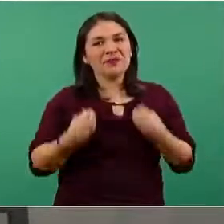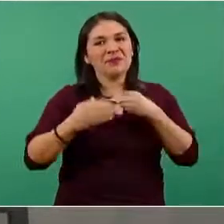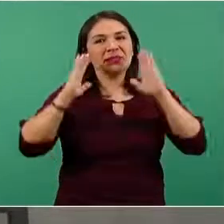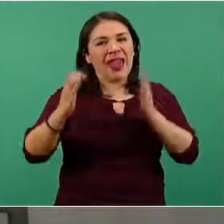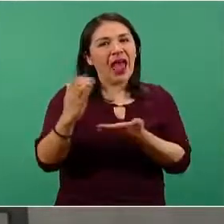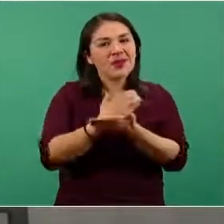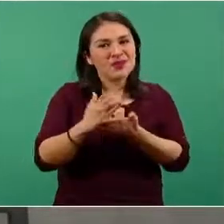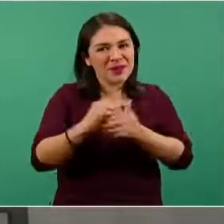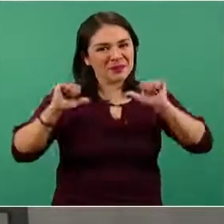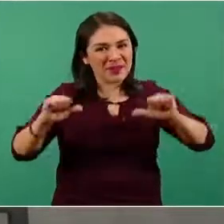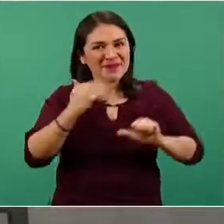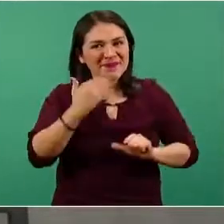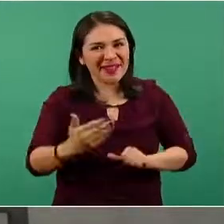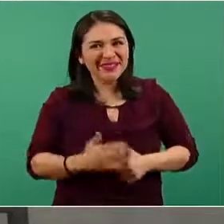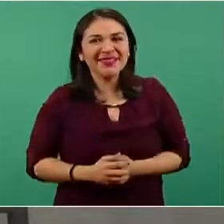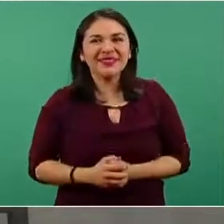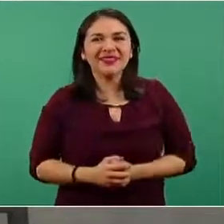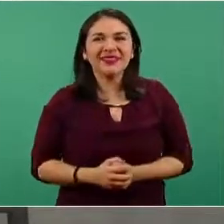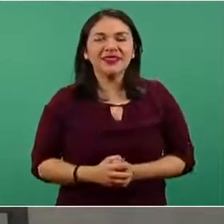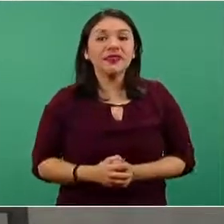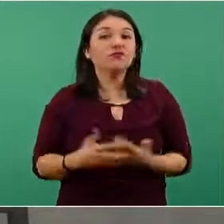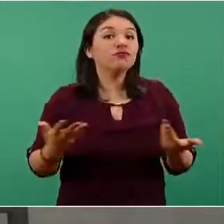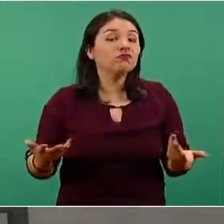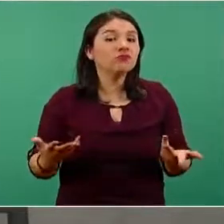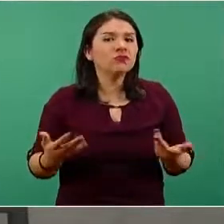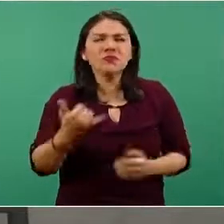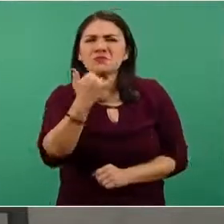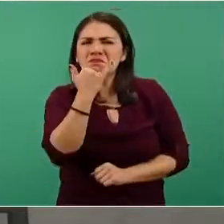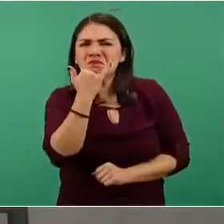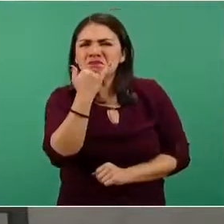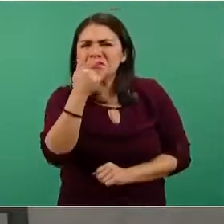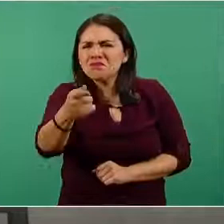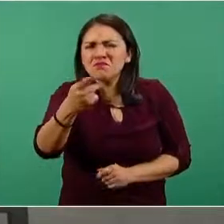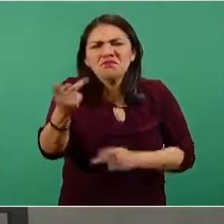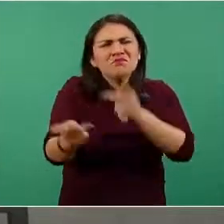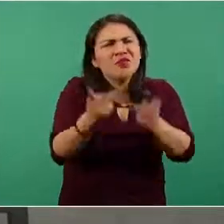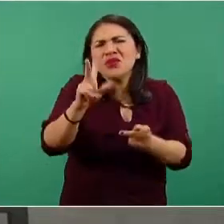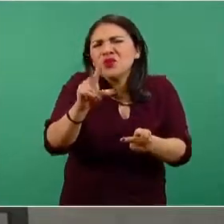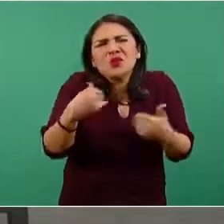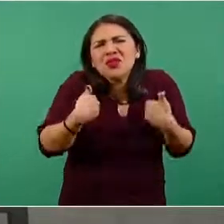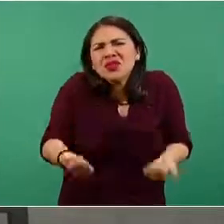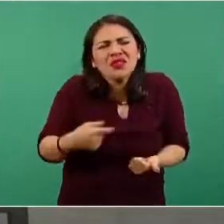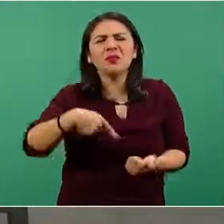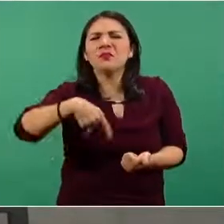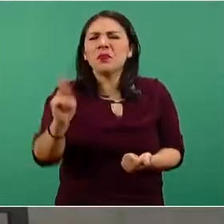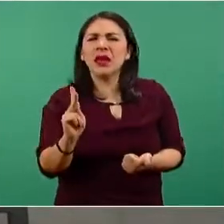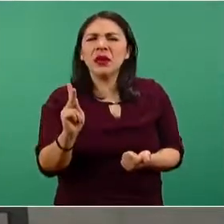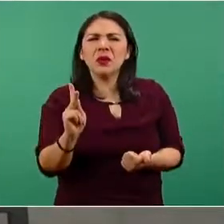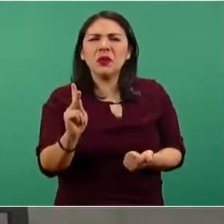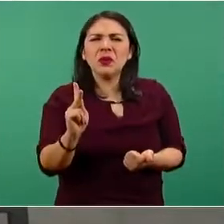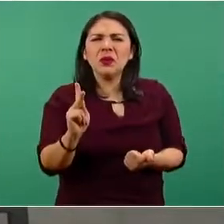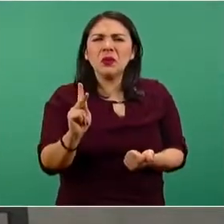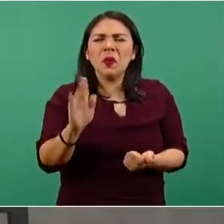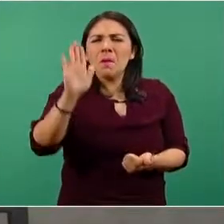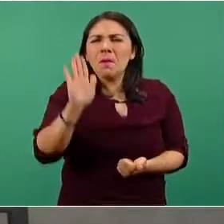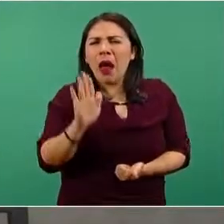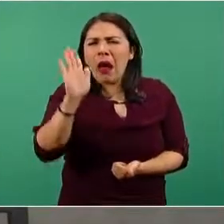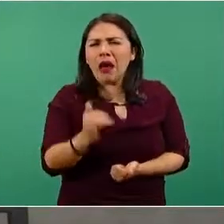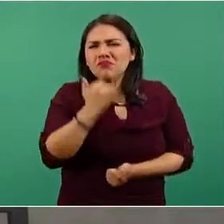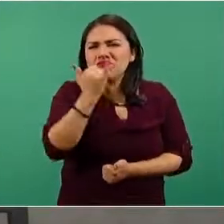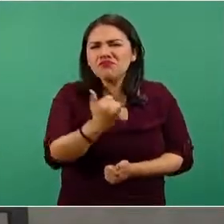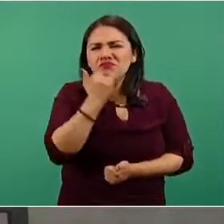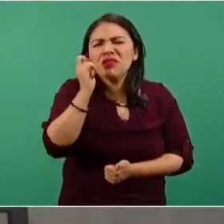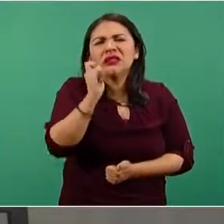y en buenas condiciones. No me queda claro cuál es el planteamiento de la pregunta, pero supongo que